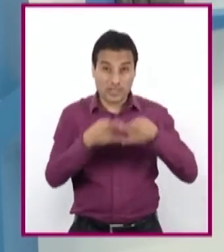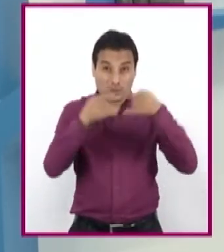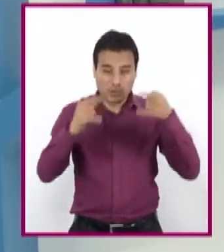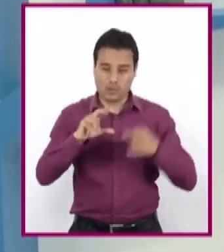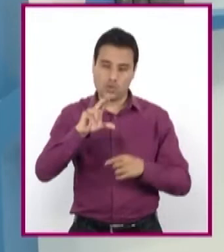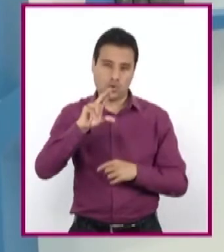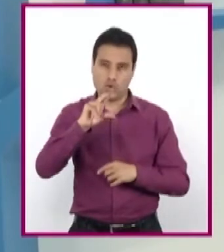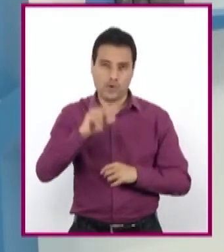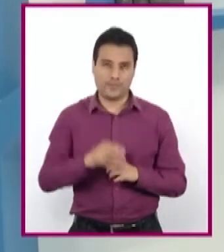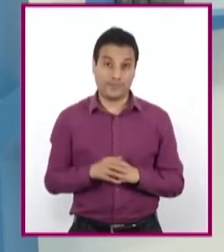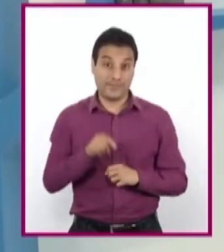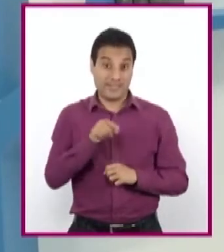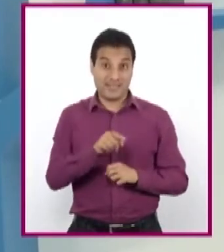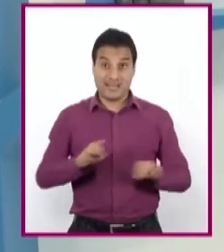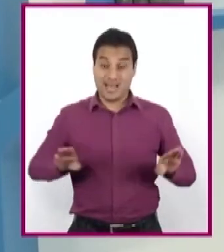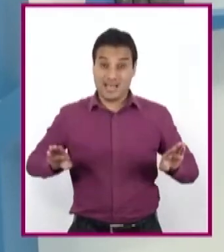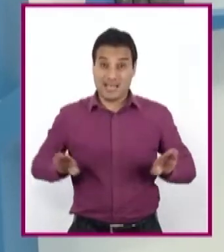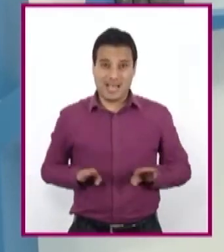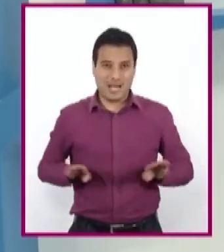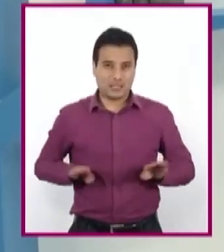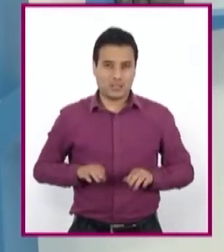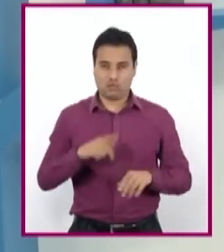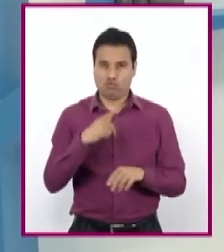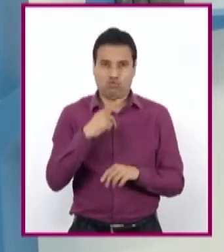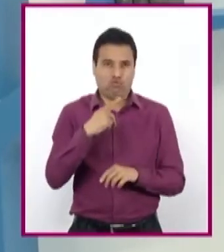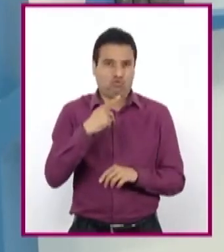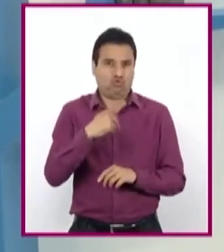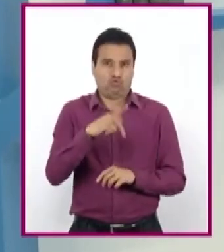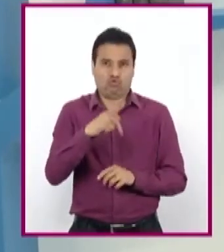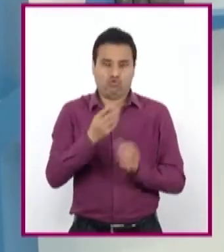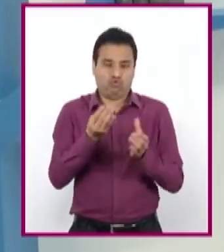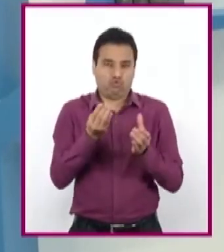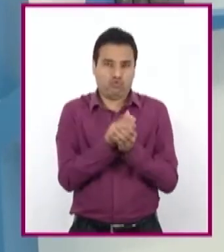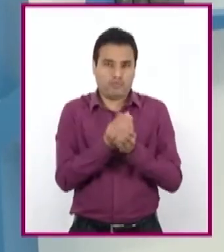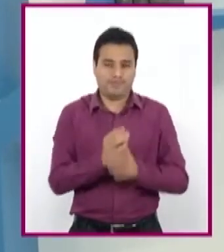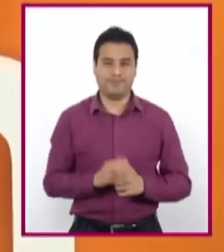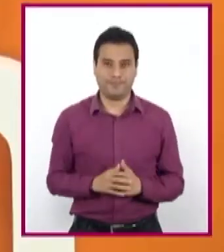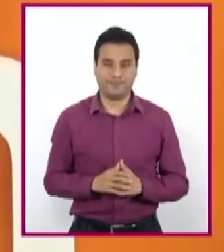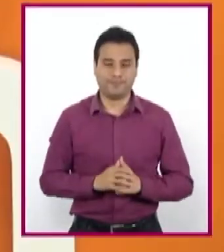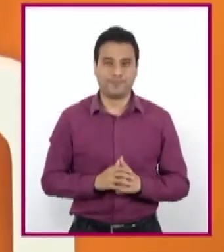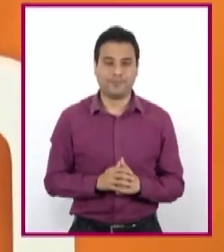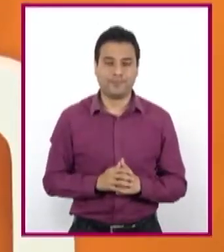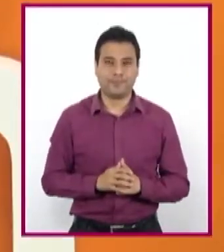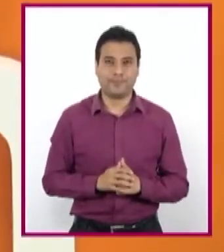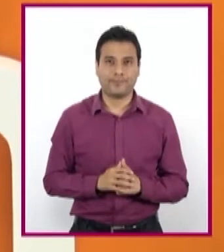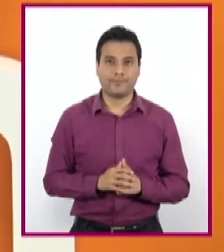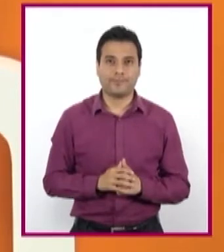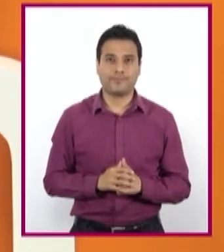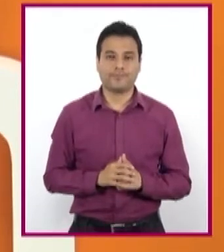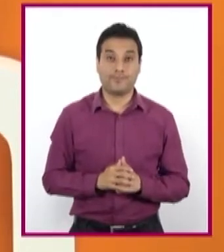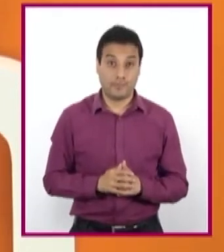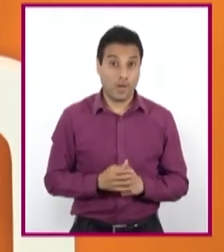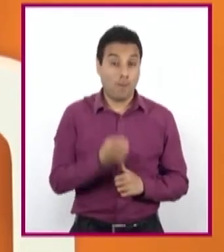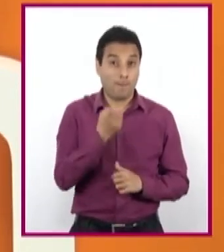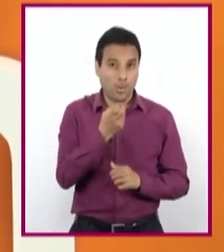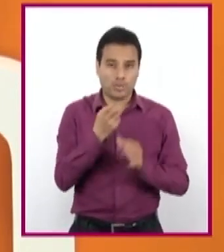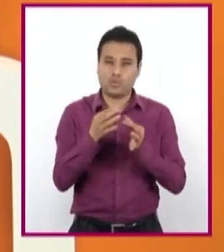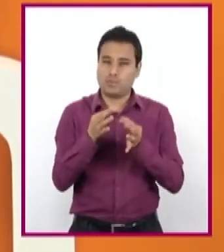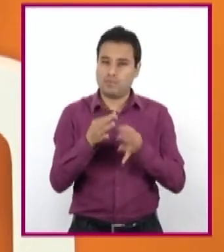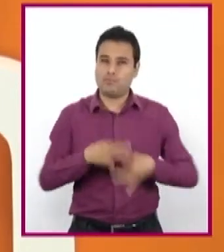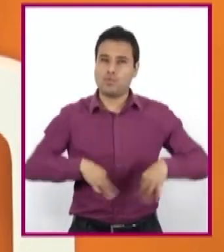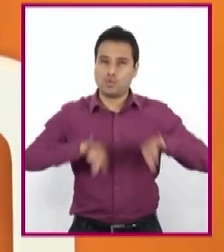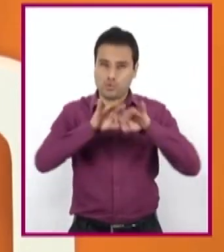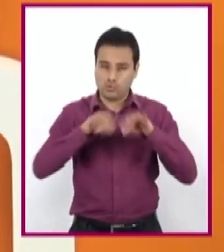iguales. Lo que aquí se presenta son algunos rasgos comunes de ciertas sociedades. Por ello, es muy